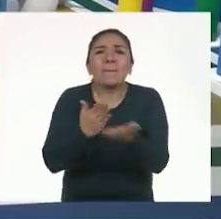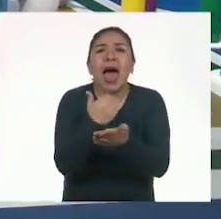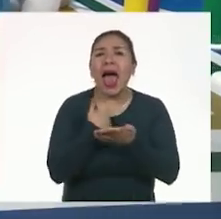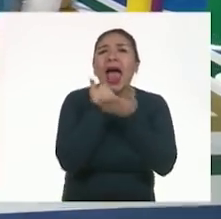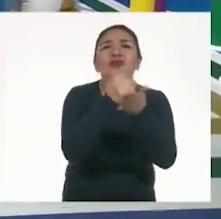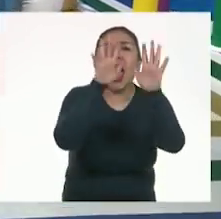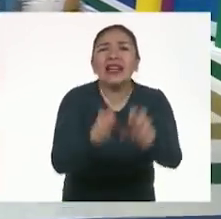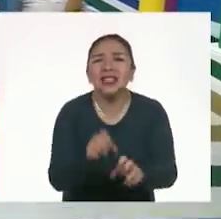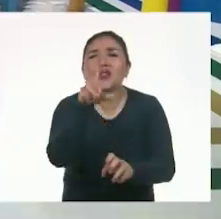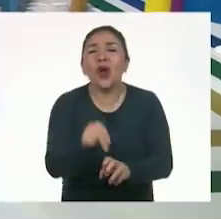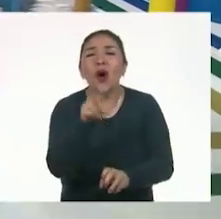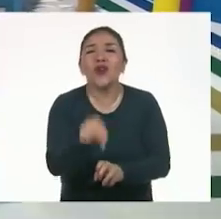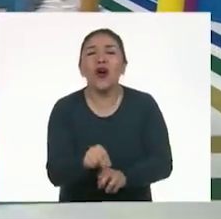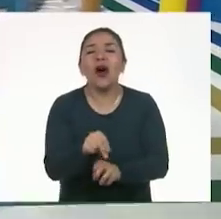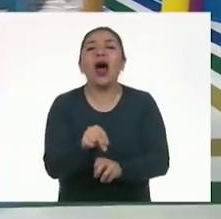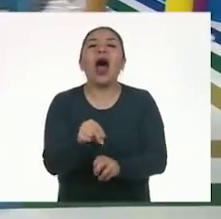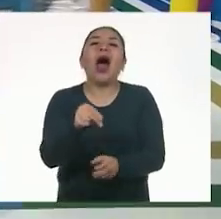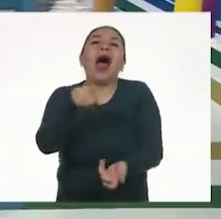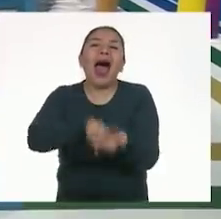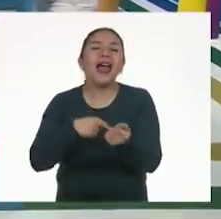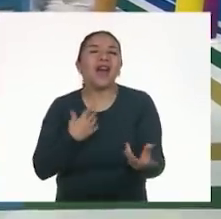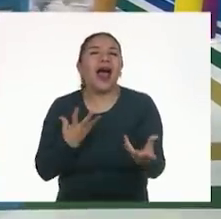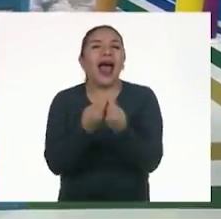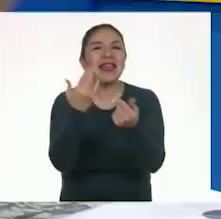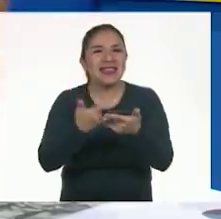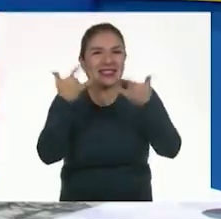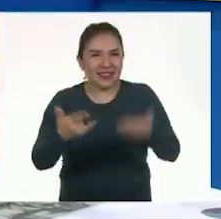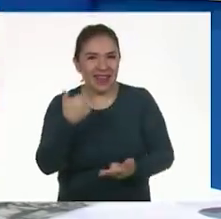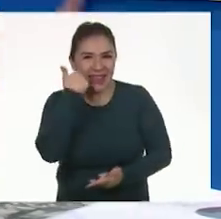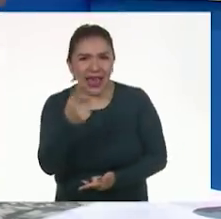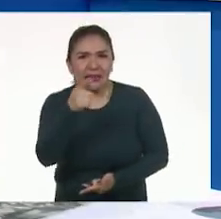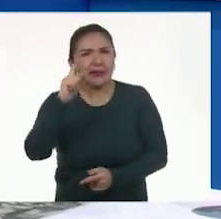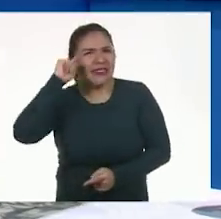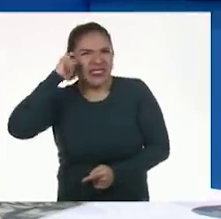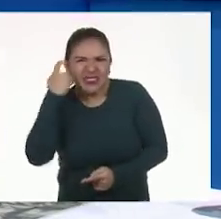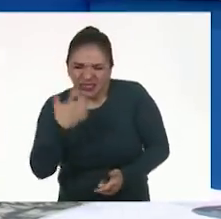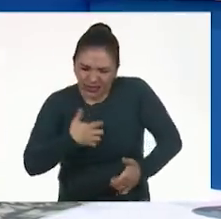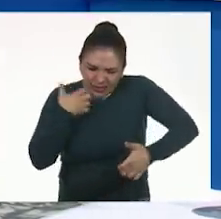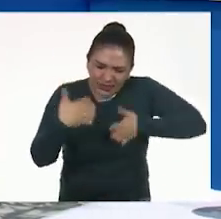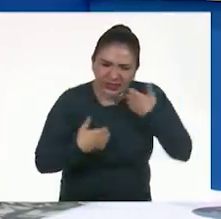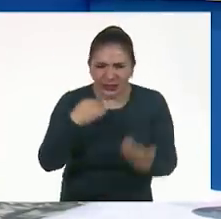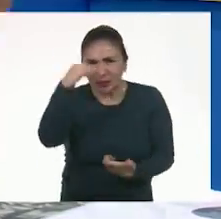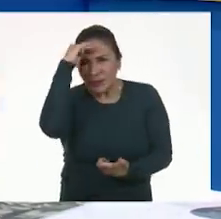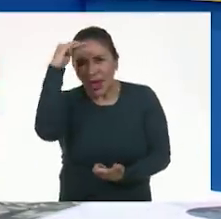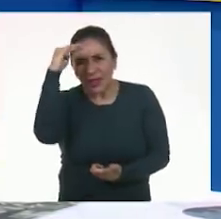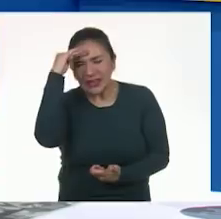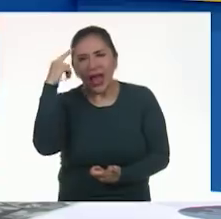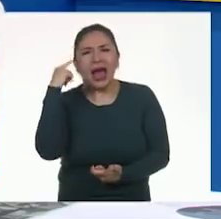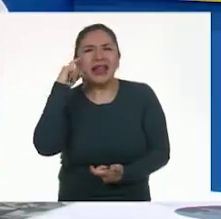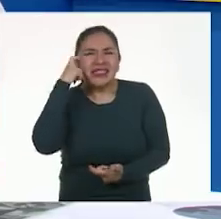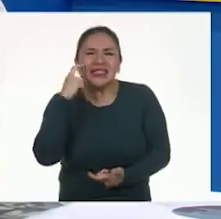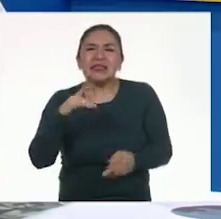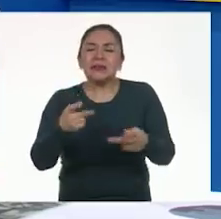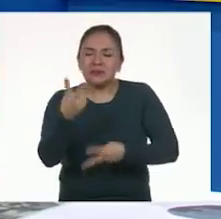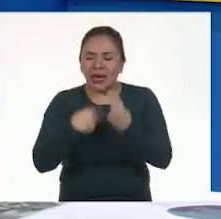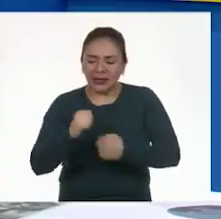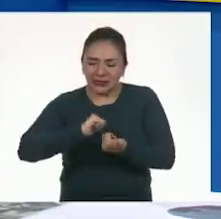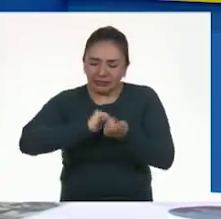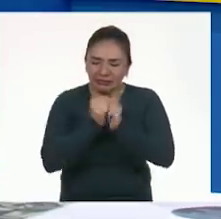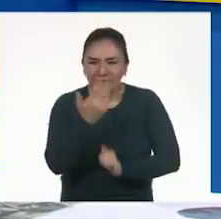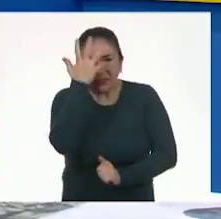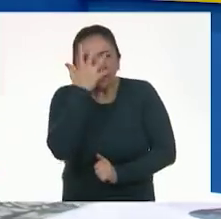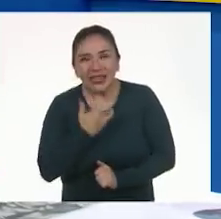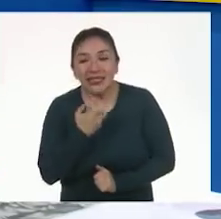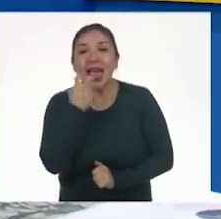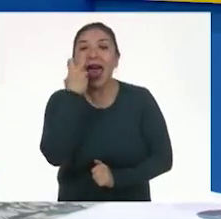por favor, y ser parte de la historia. Exacto. Y te enojas y te conmueves. Aquí